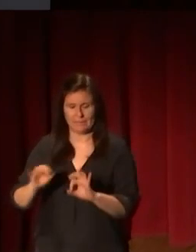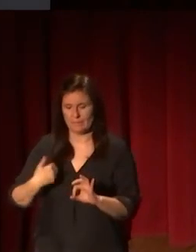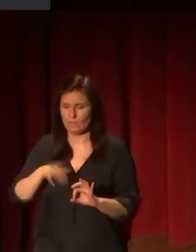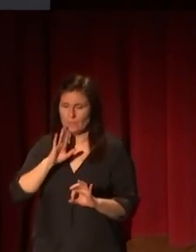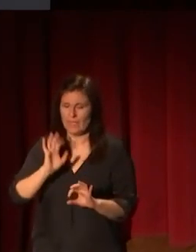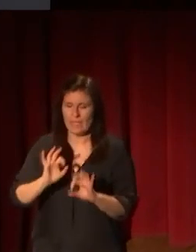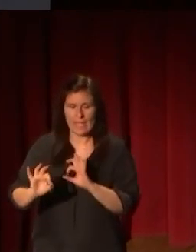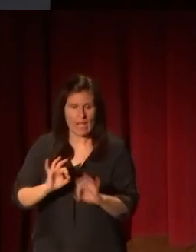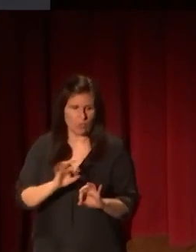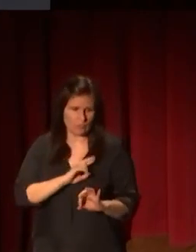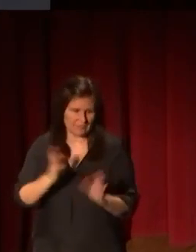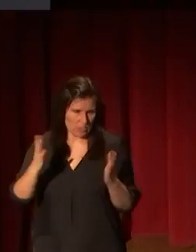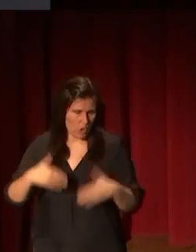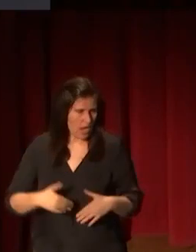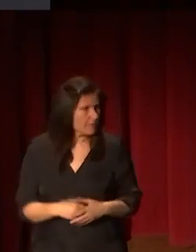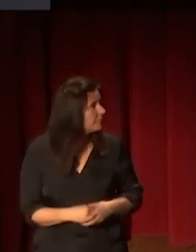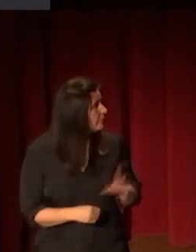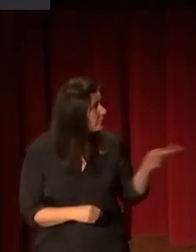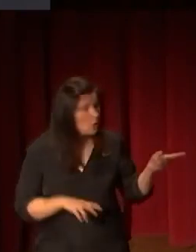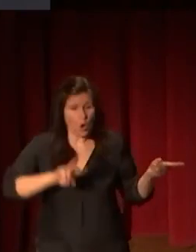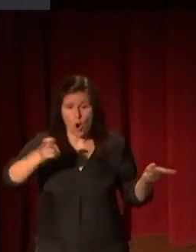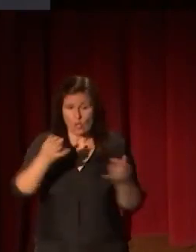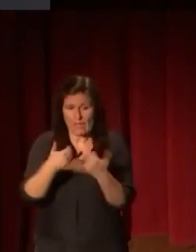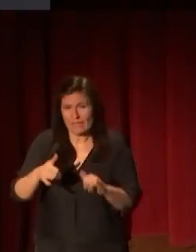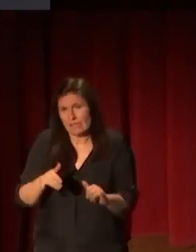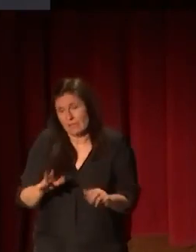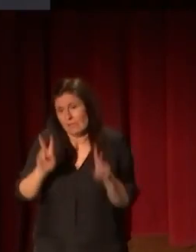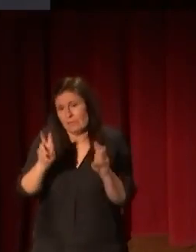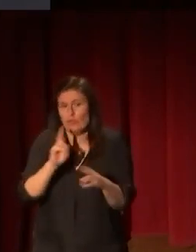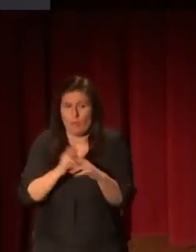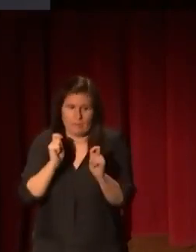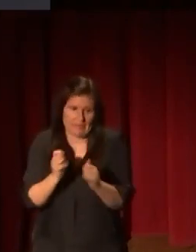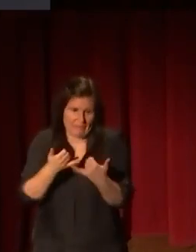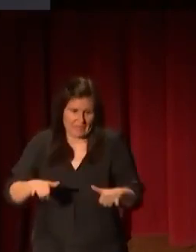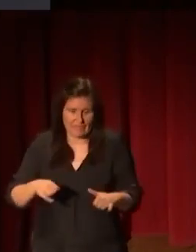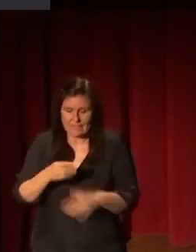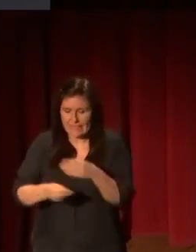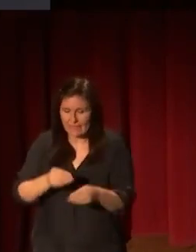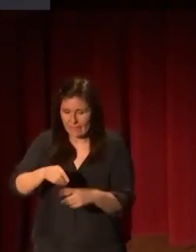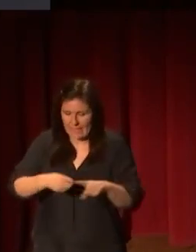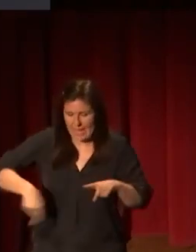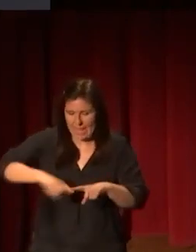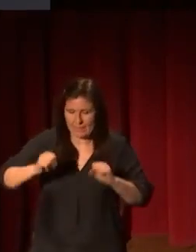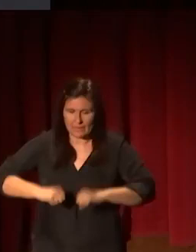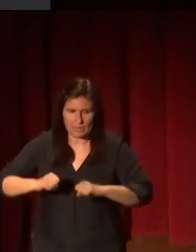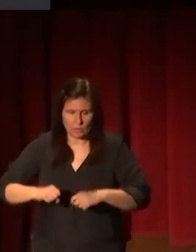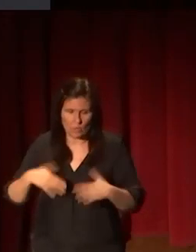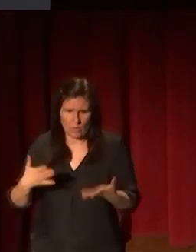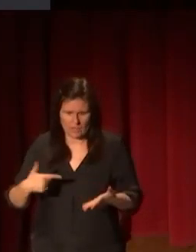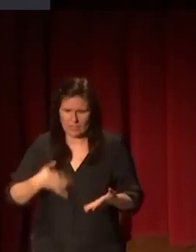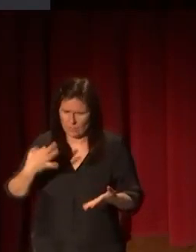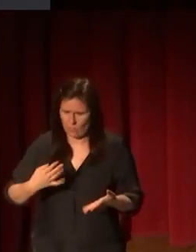sacramentales u otros fiestas y podemos denominar las así que se celebraban en la plaza mayor seguramente que muy